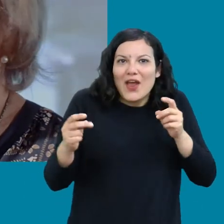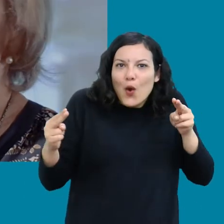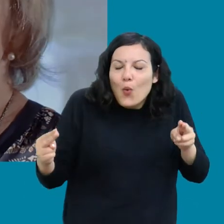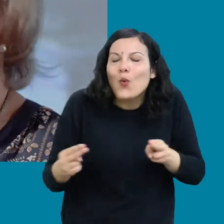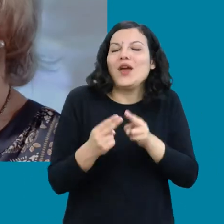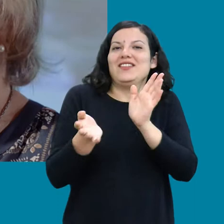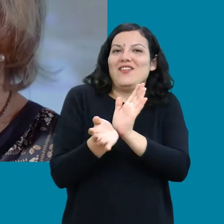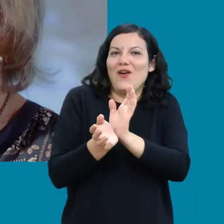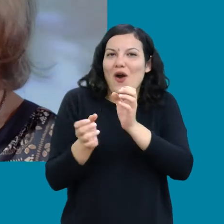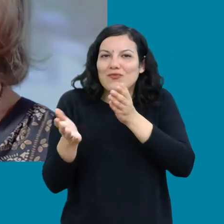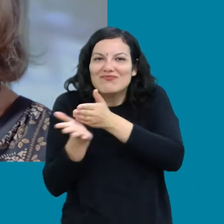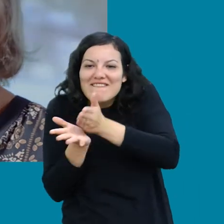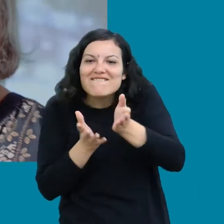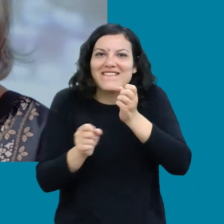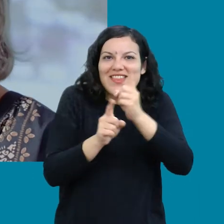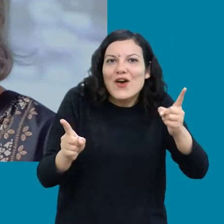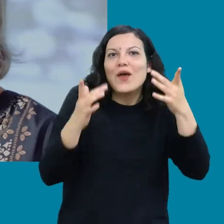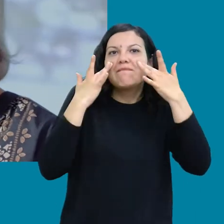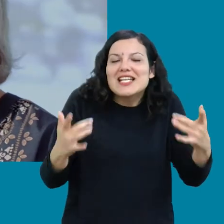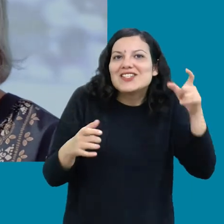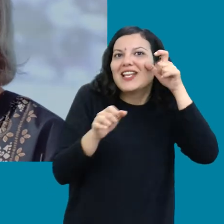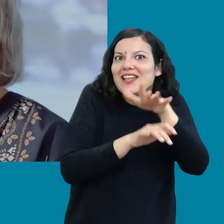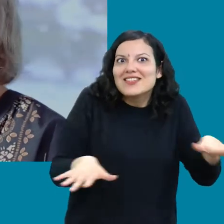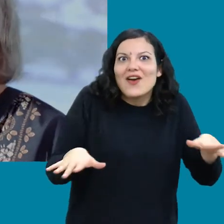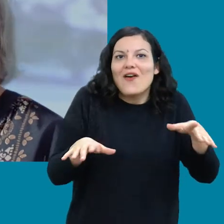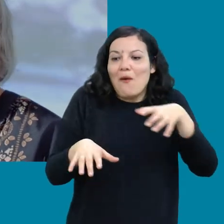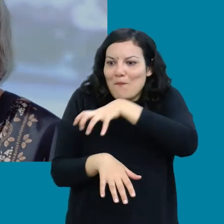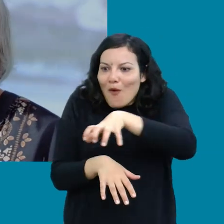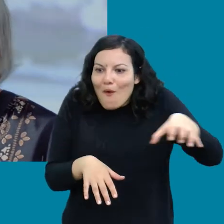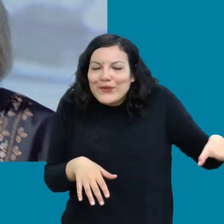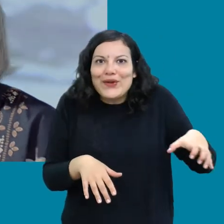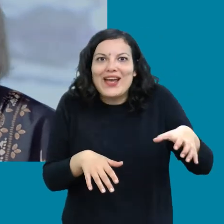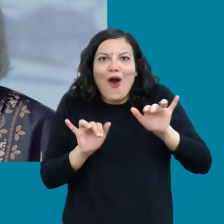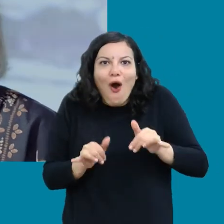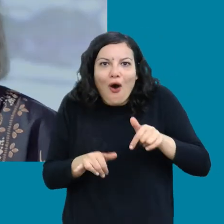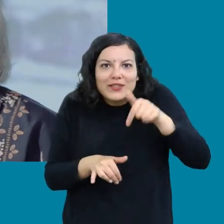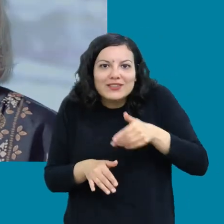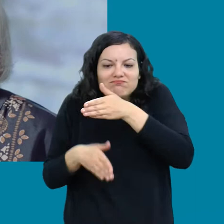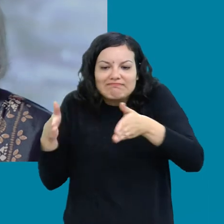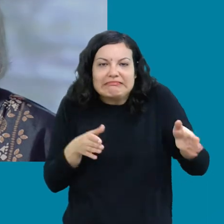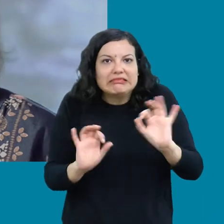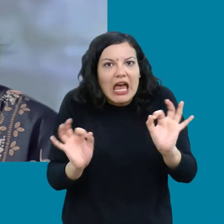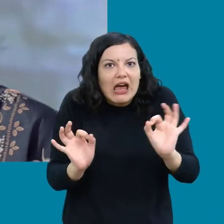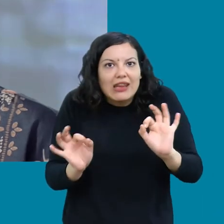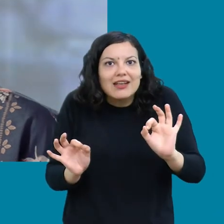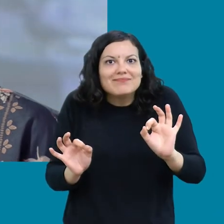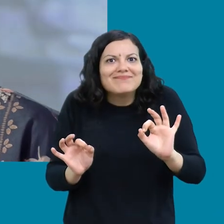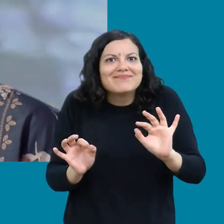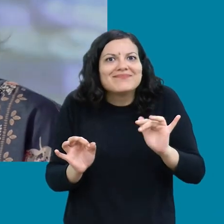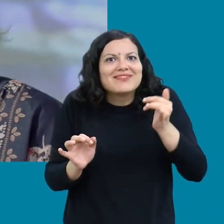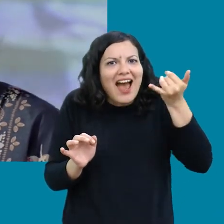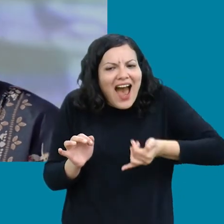disciplinares, con los profesores, con la investigación, con la extensión, con mundos no habitados en los jóvenes hoy, pero que